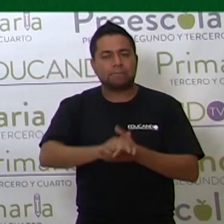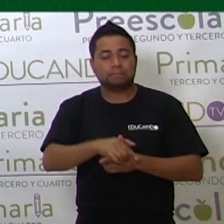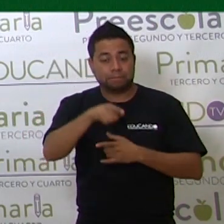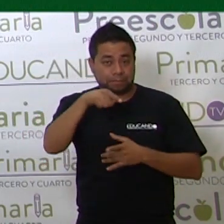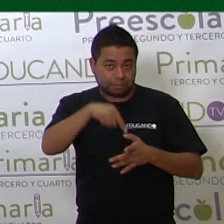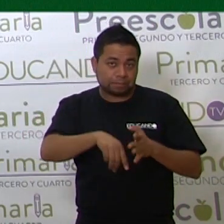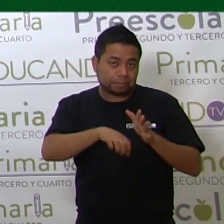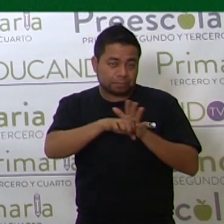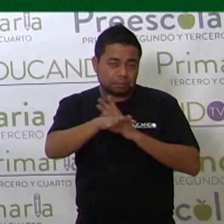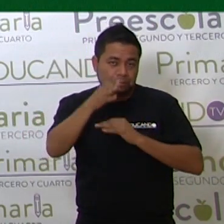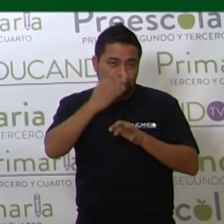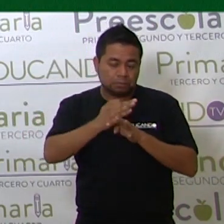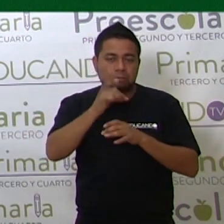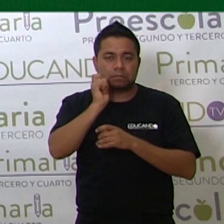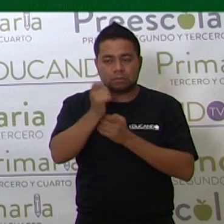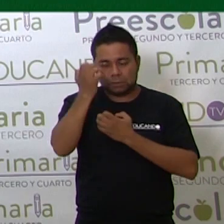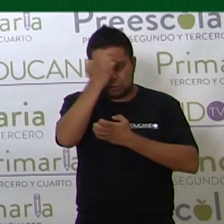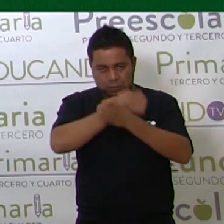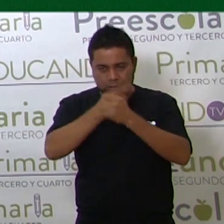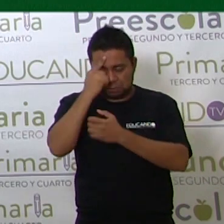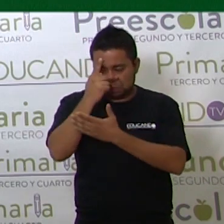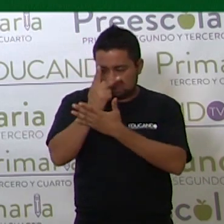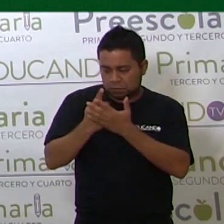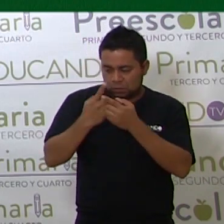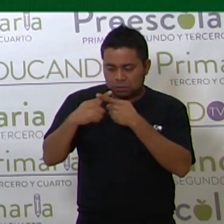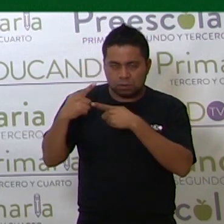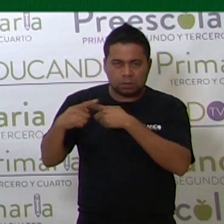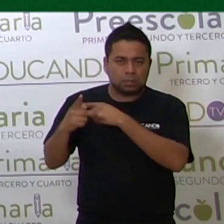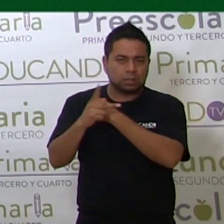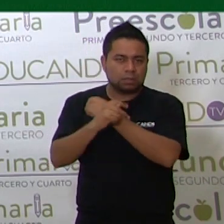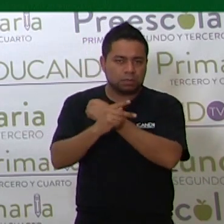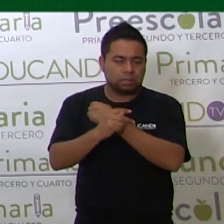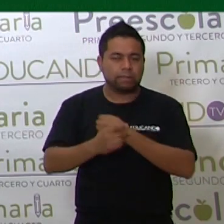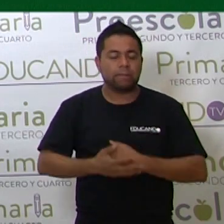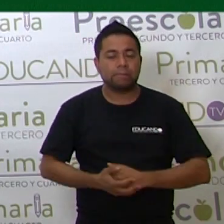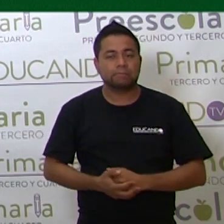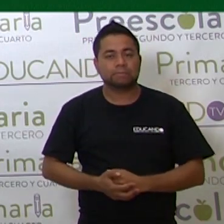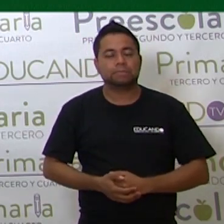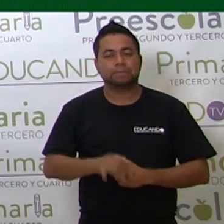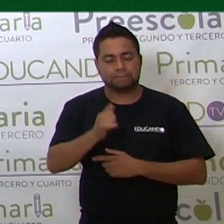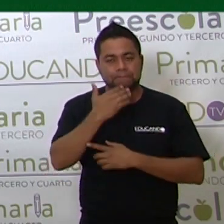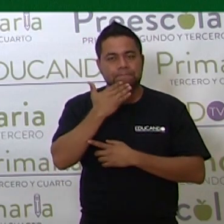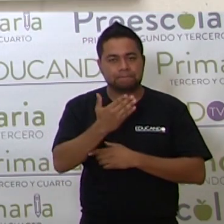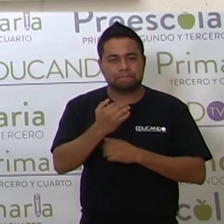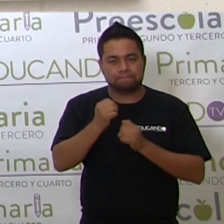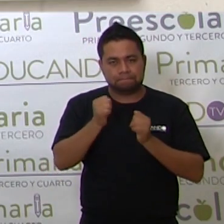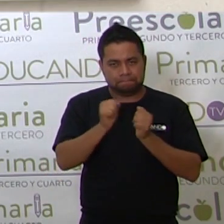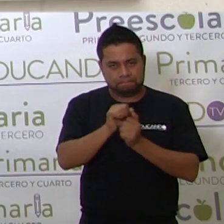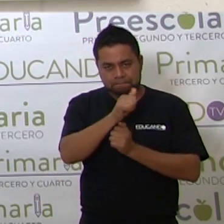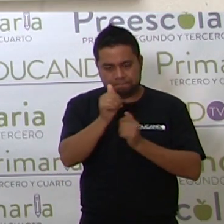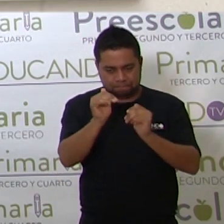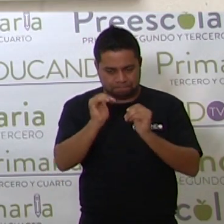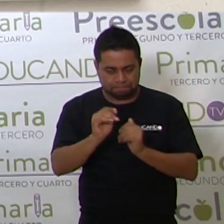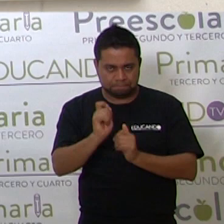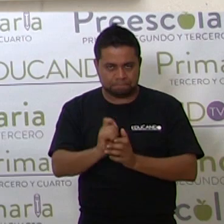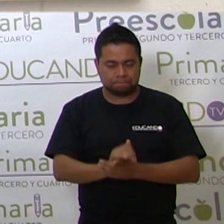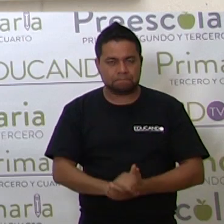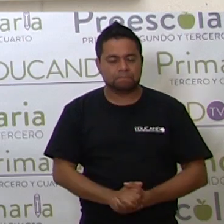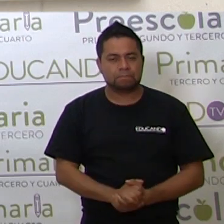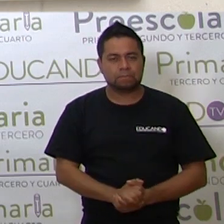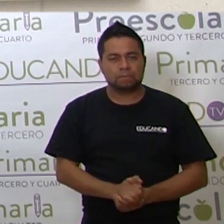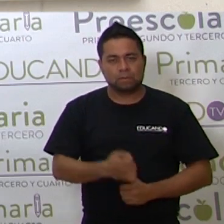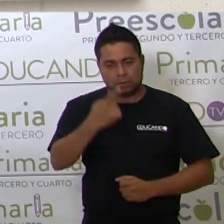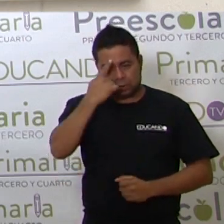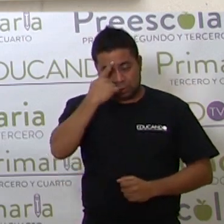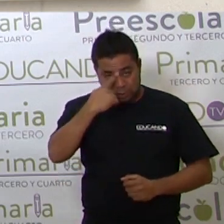este caso va a ser el análisis de programas de televisión sí bueno vamos con el siguiente para